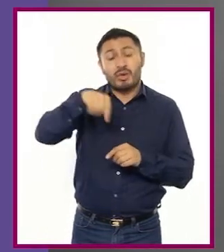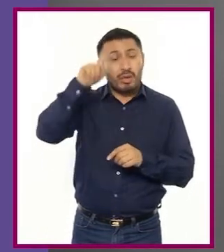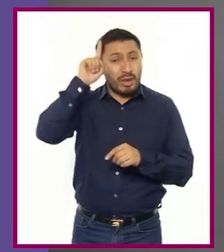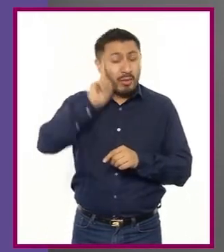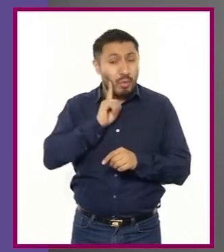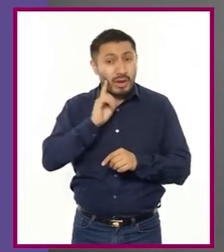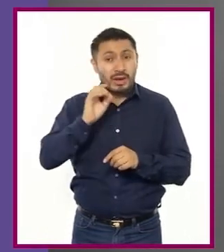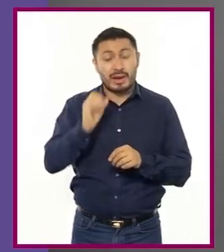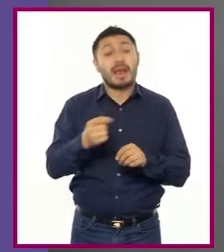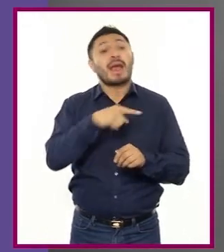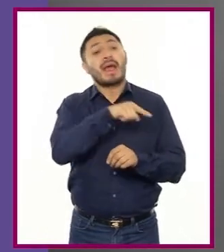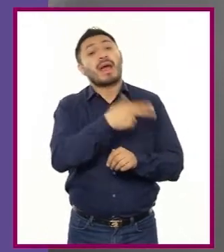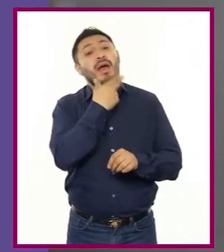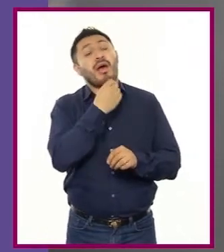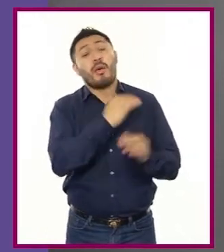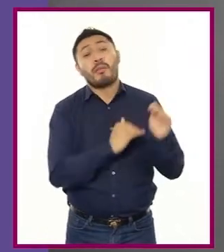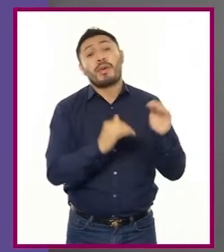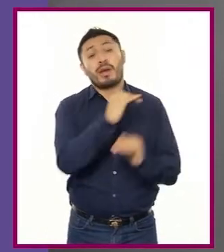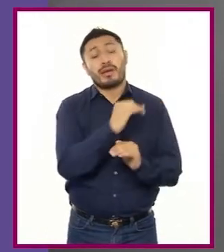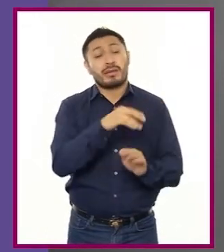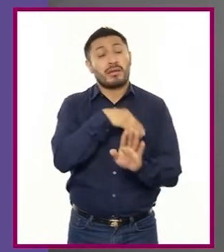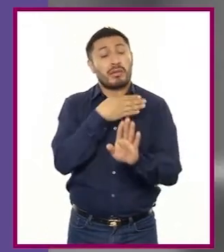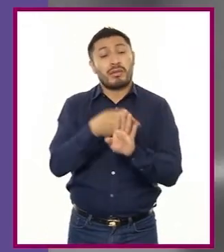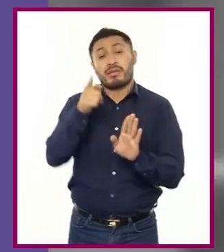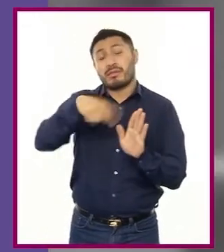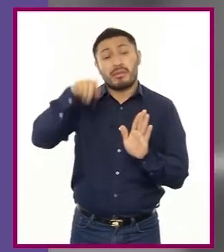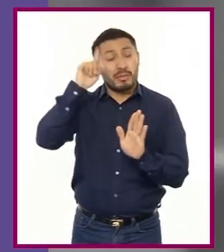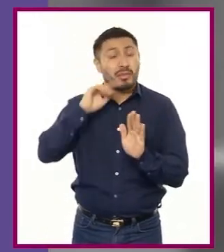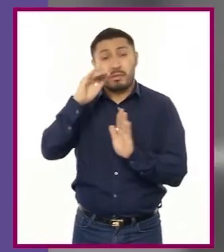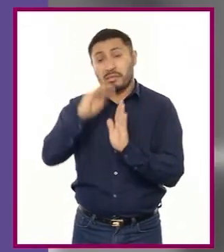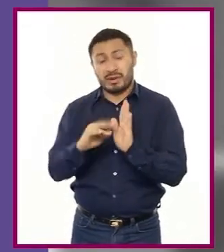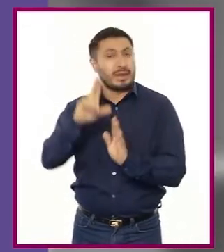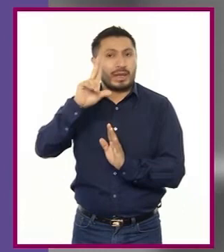privilegian al hombre y perjudiquen a la mujer.